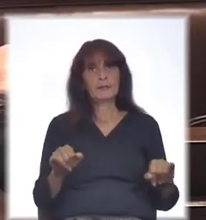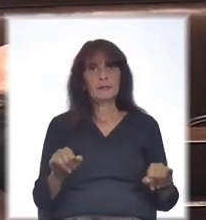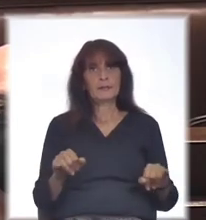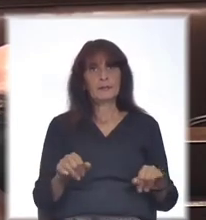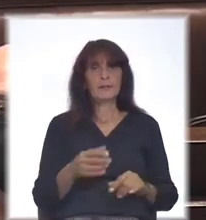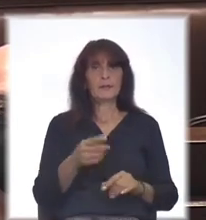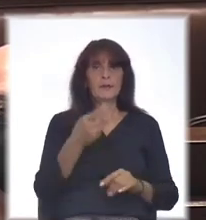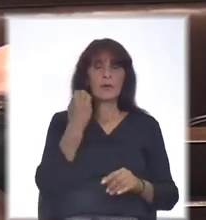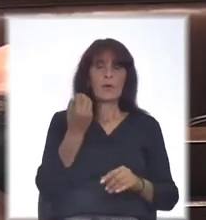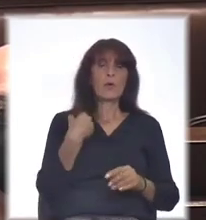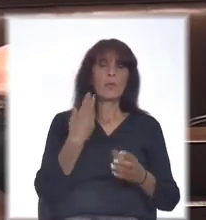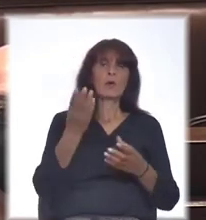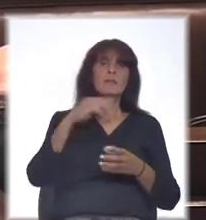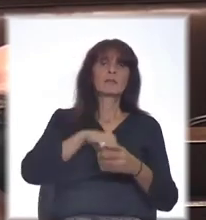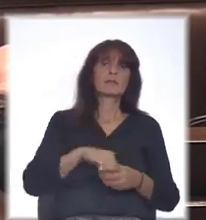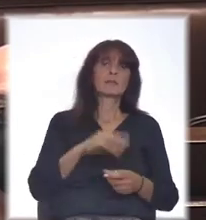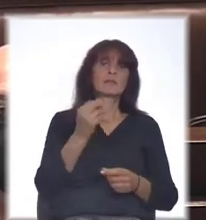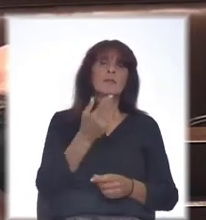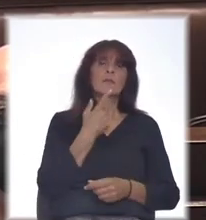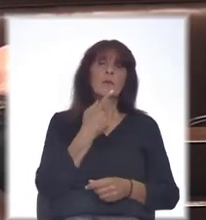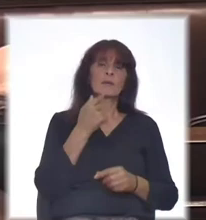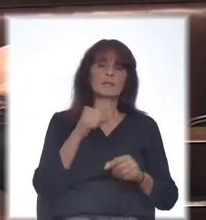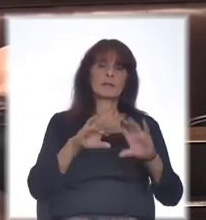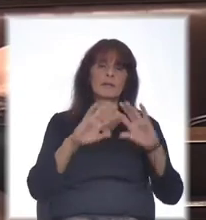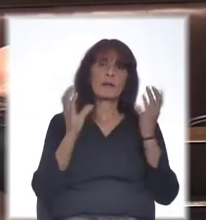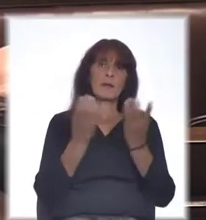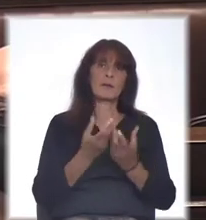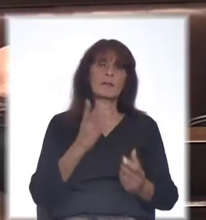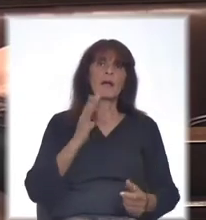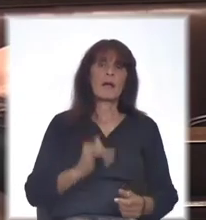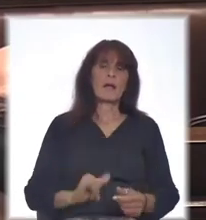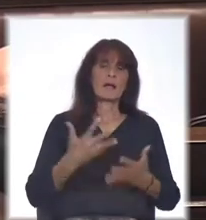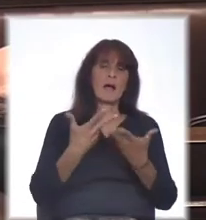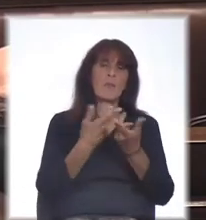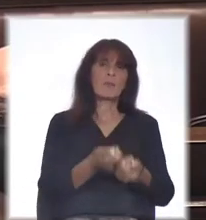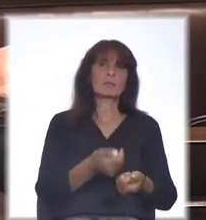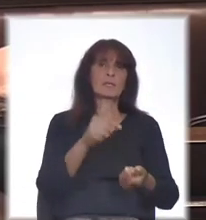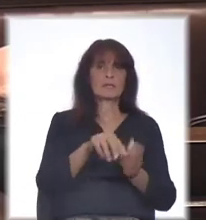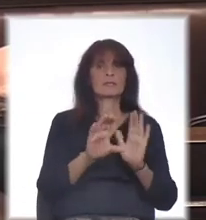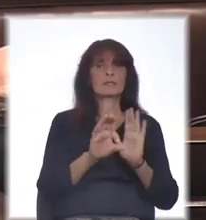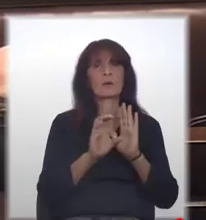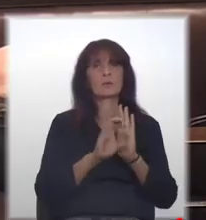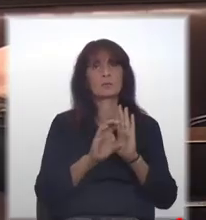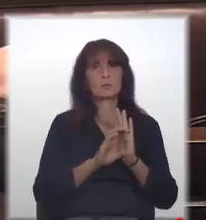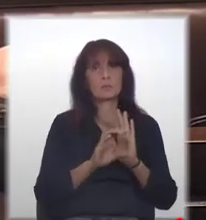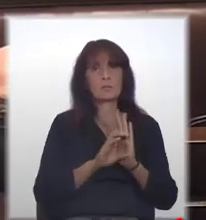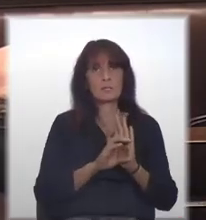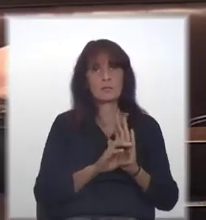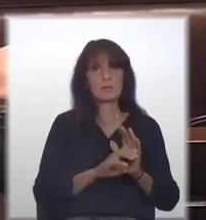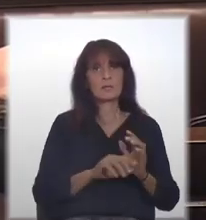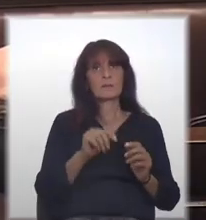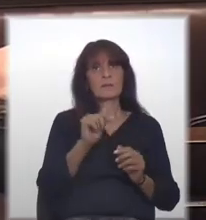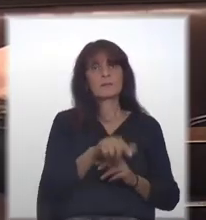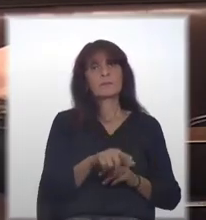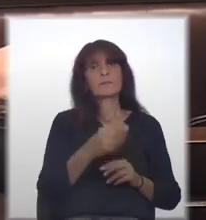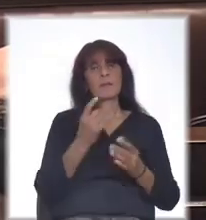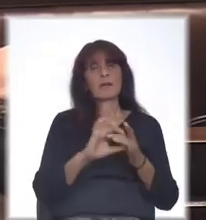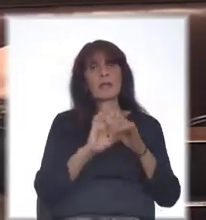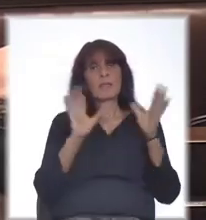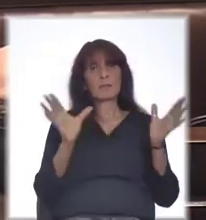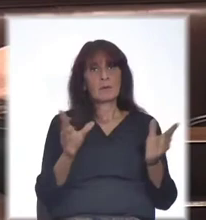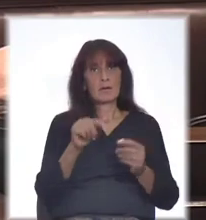como integrantes de los partidos políticos que conformamos esta Cámara tenemos que aportar a esta construcción histórica, a revalorizar los conceptos de nuestra